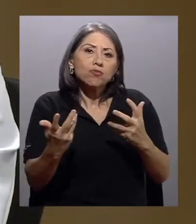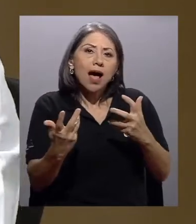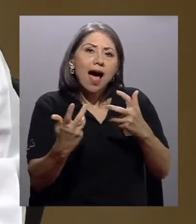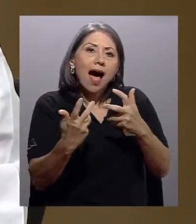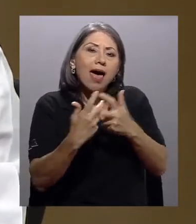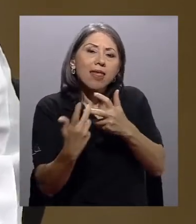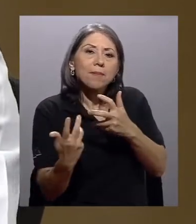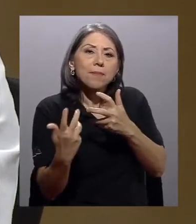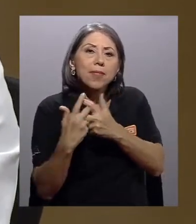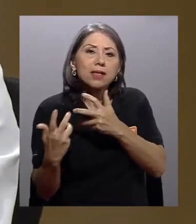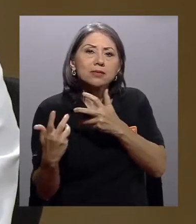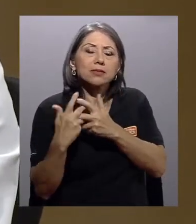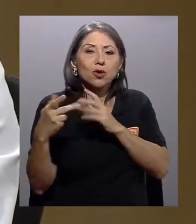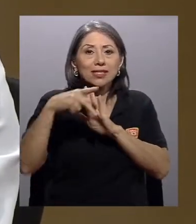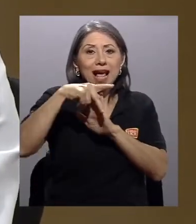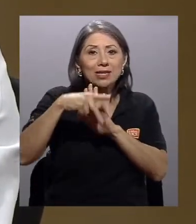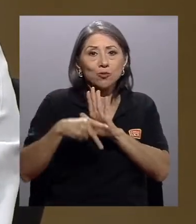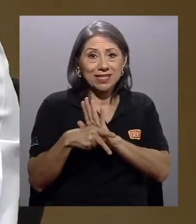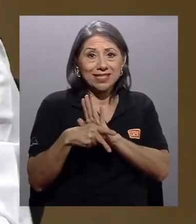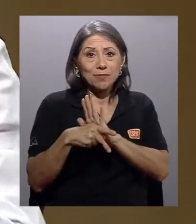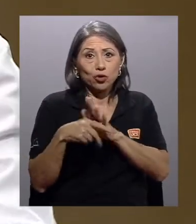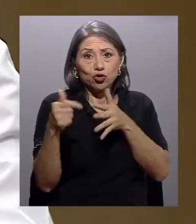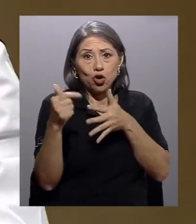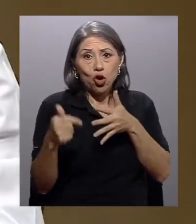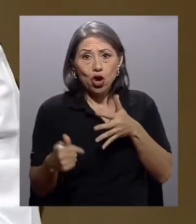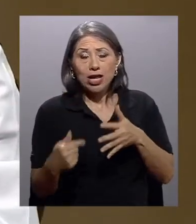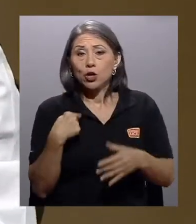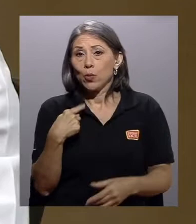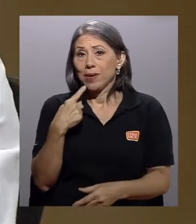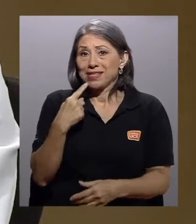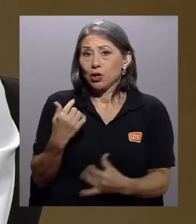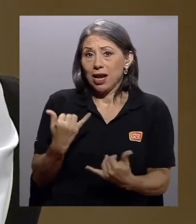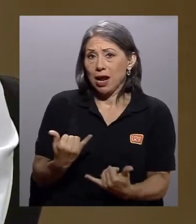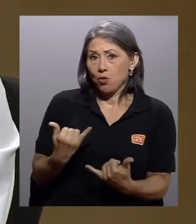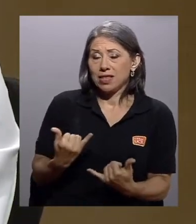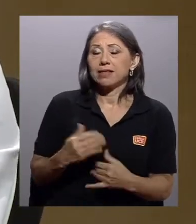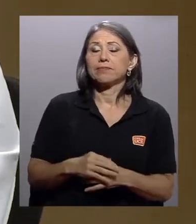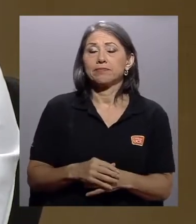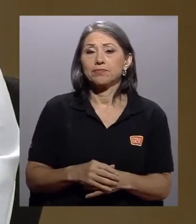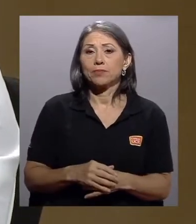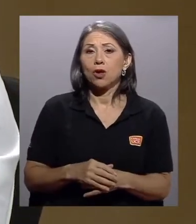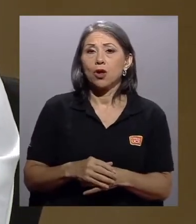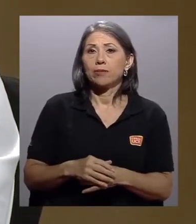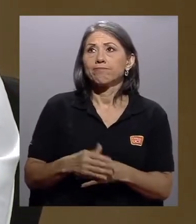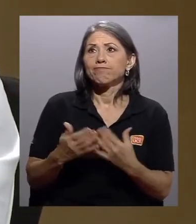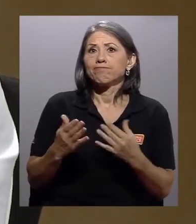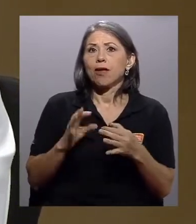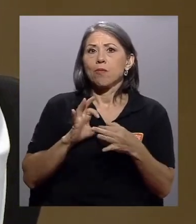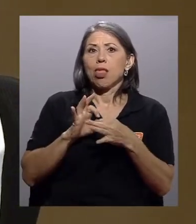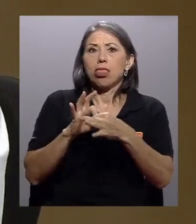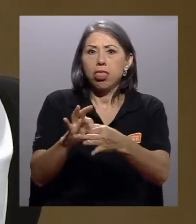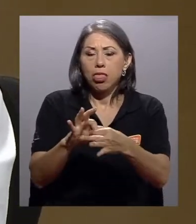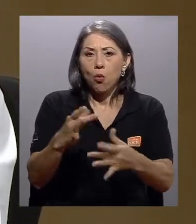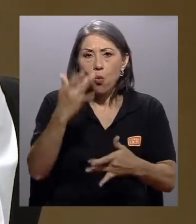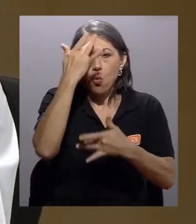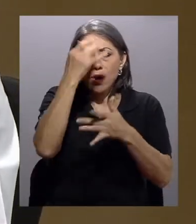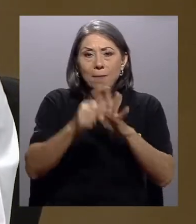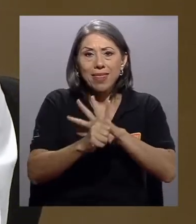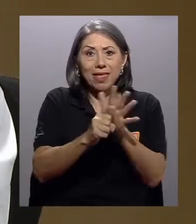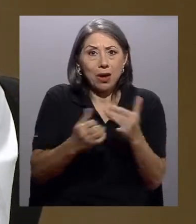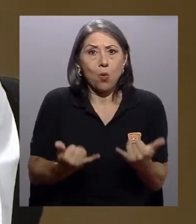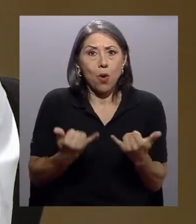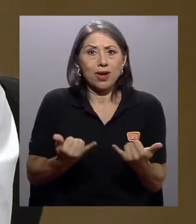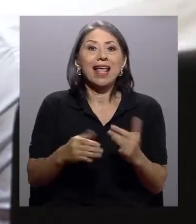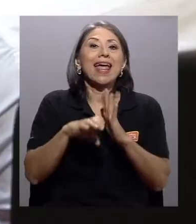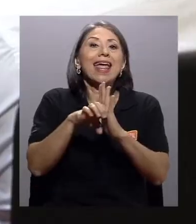las adaptaciones a los principios que voy a mencionar ahorita en relación a tu pregunta respecto de una pandemia como la que se